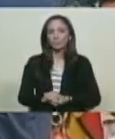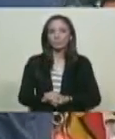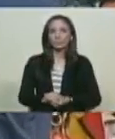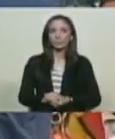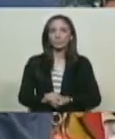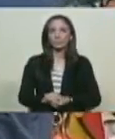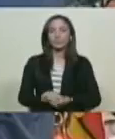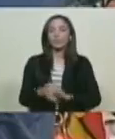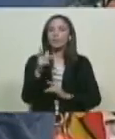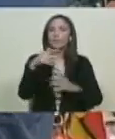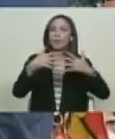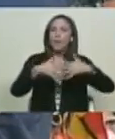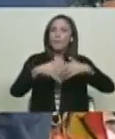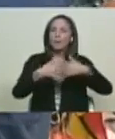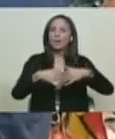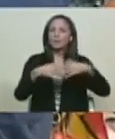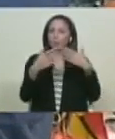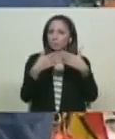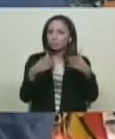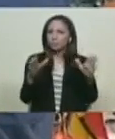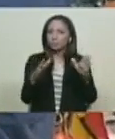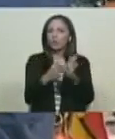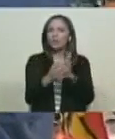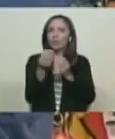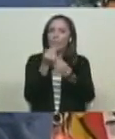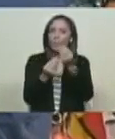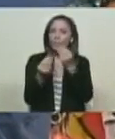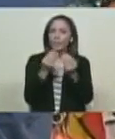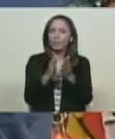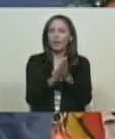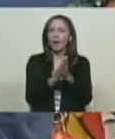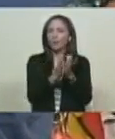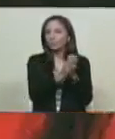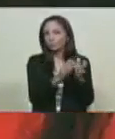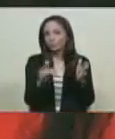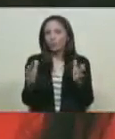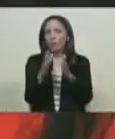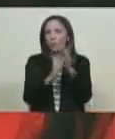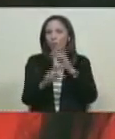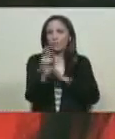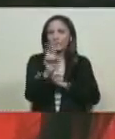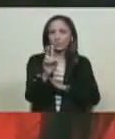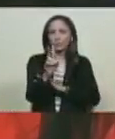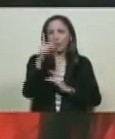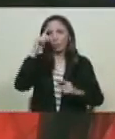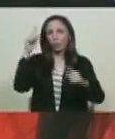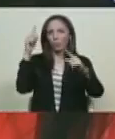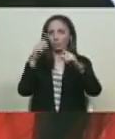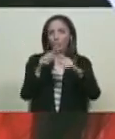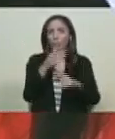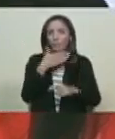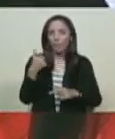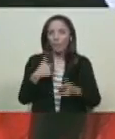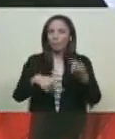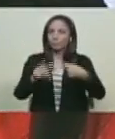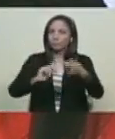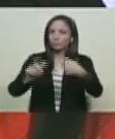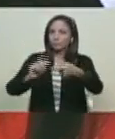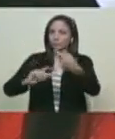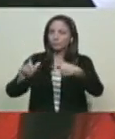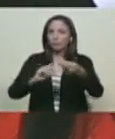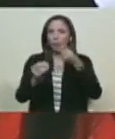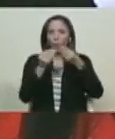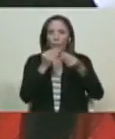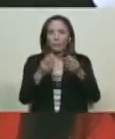Creación de empresas públicas manufacturadoras de alimentos a lo largo del territorio nacional con el objeto de garantizar distribución local